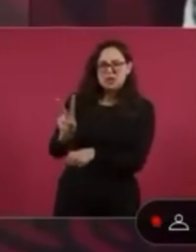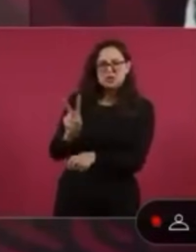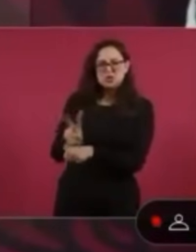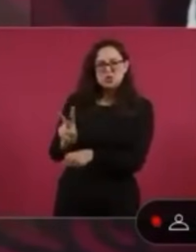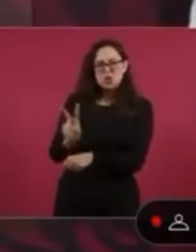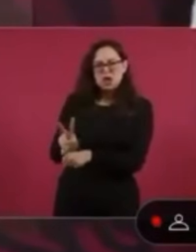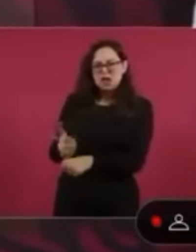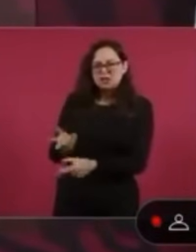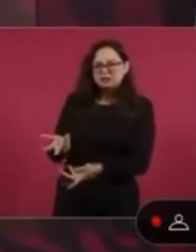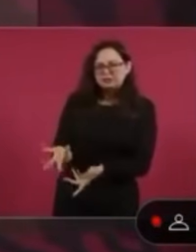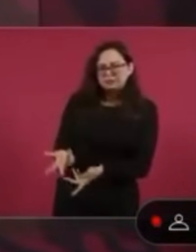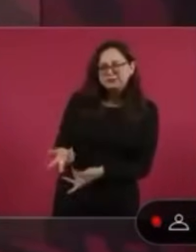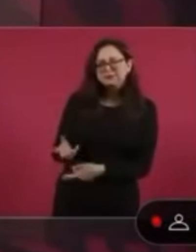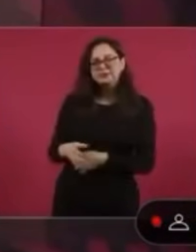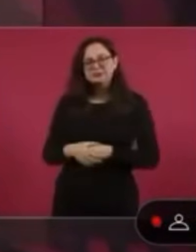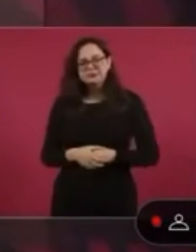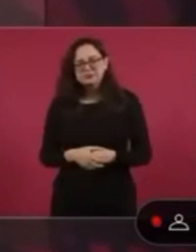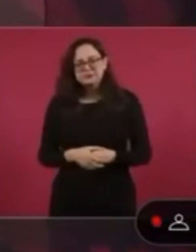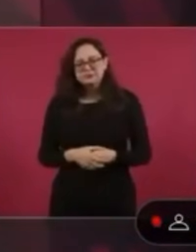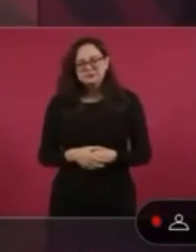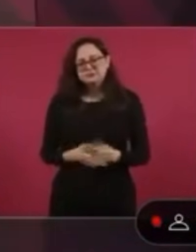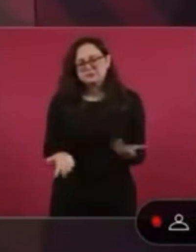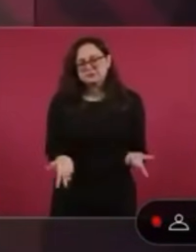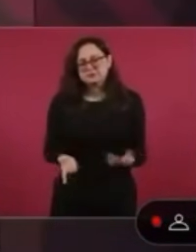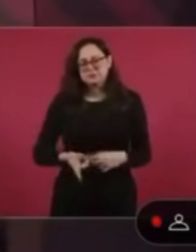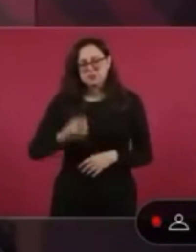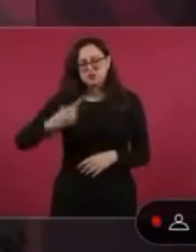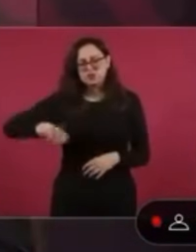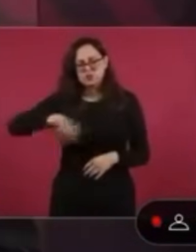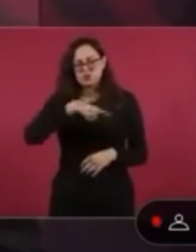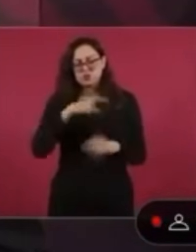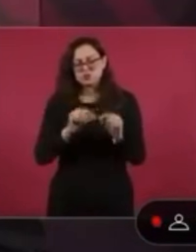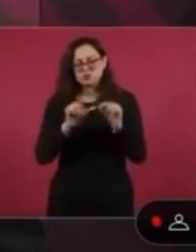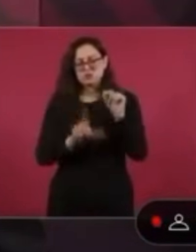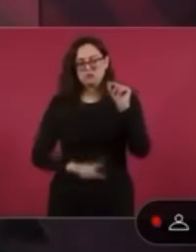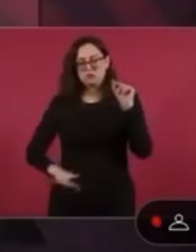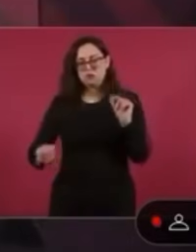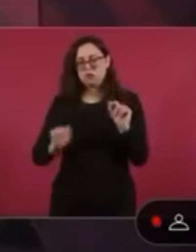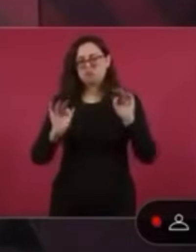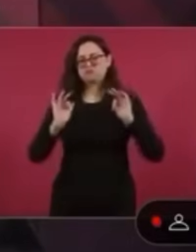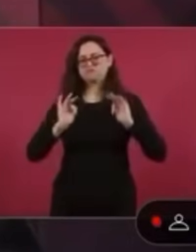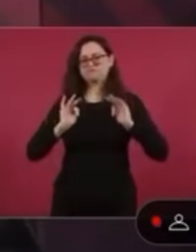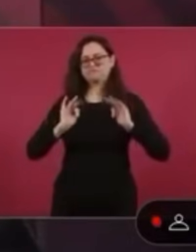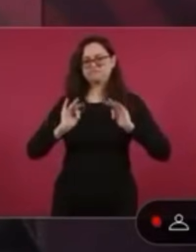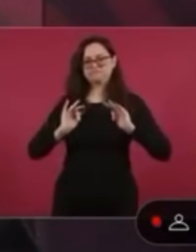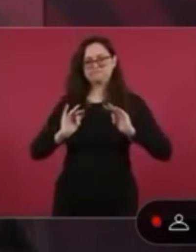Nosotros hemos actuado con prudencia